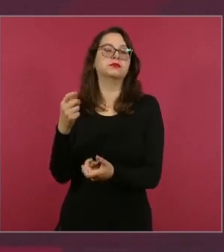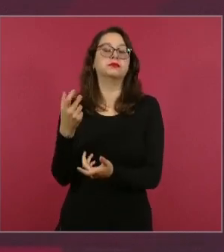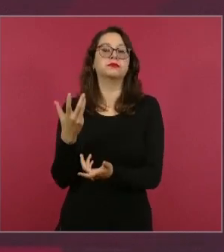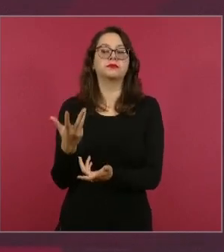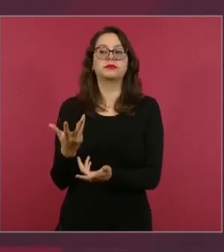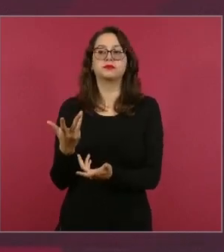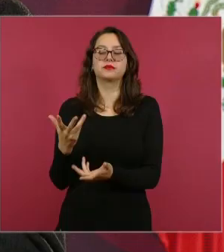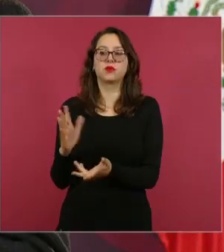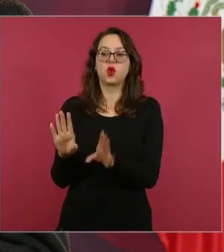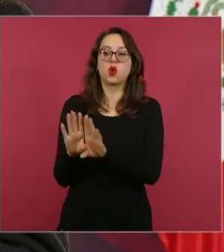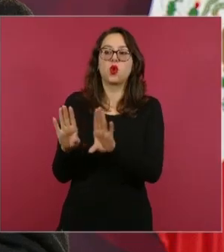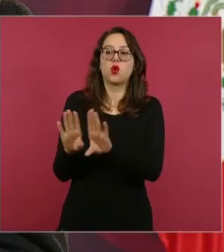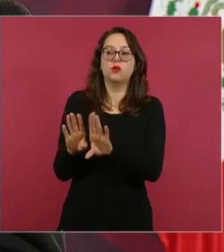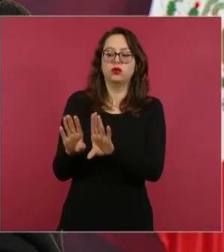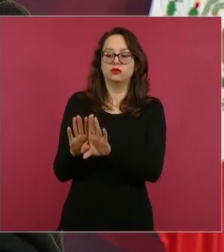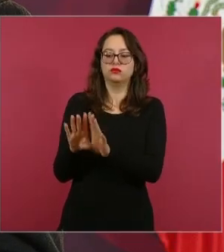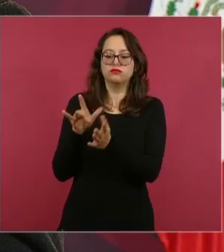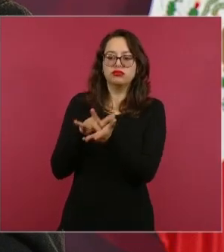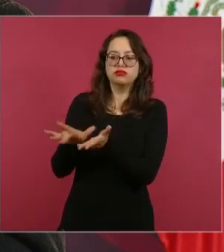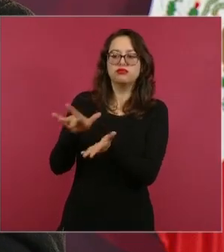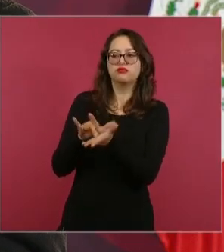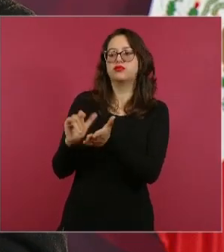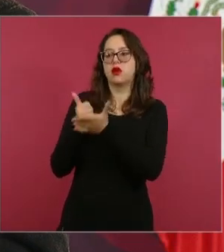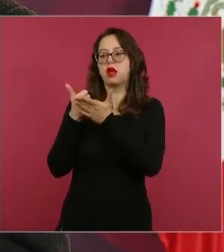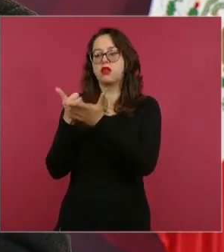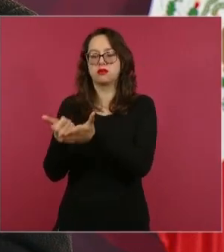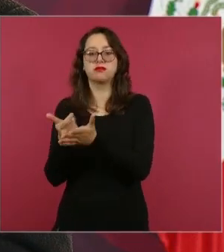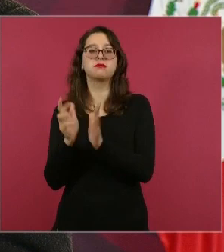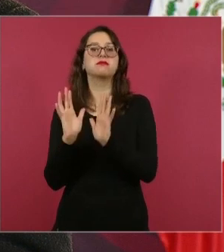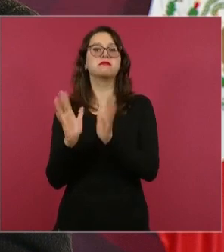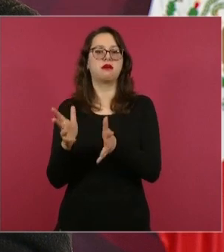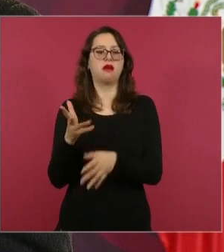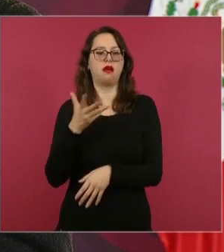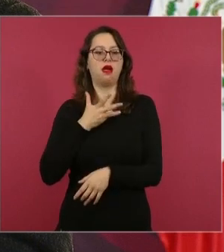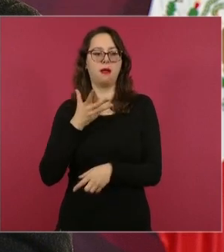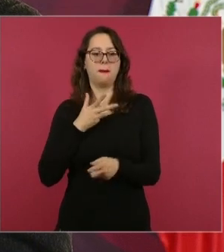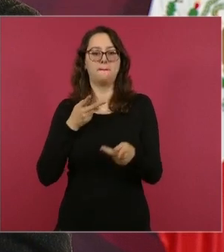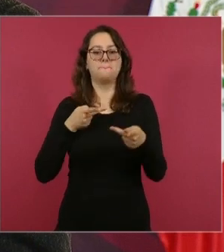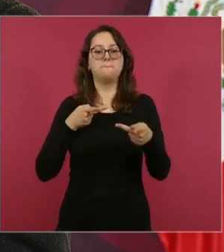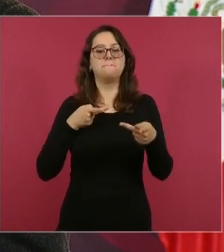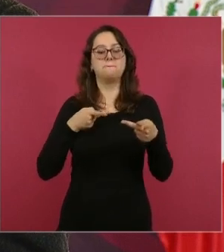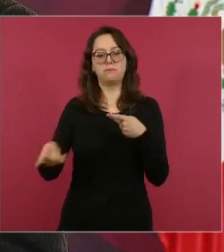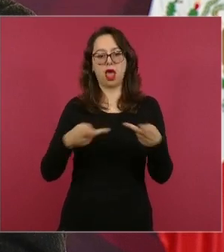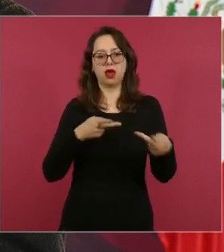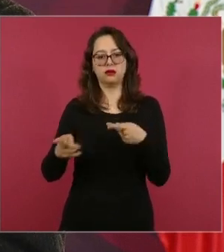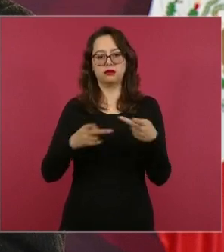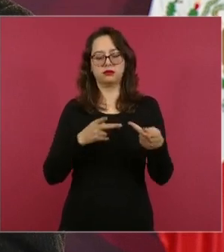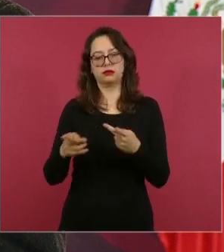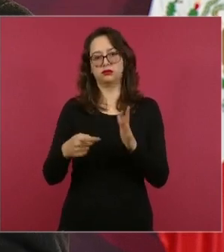a conocer el plan de